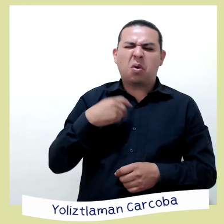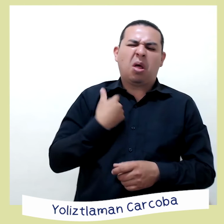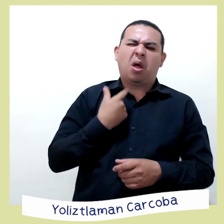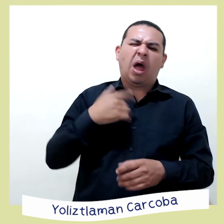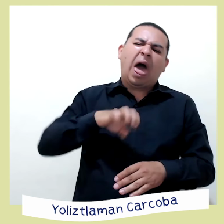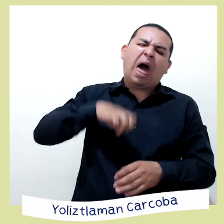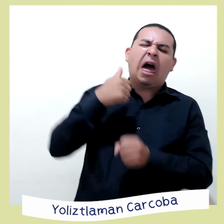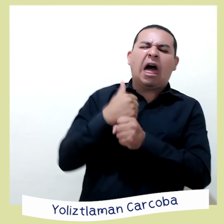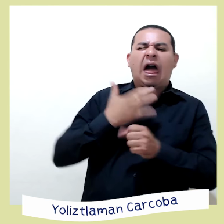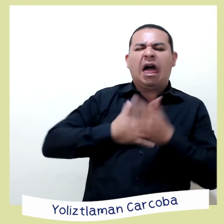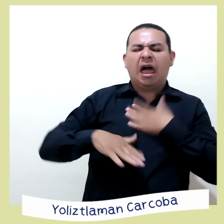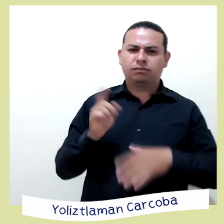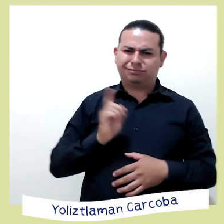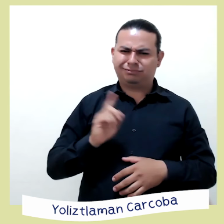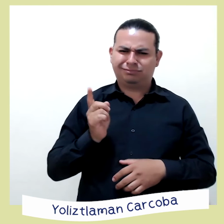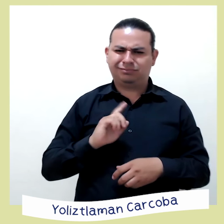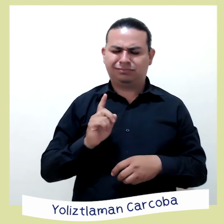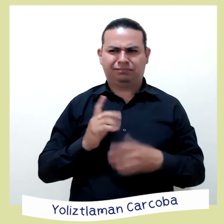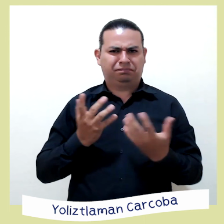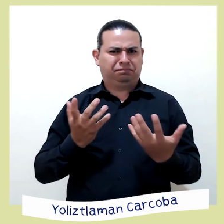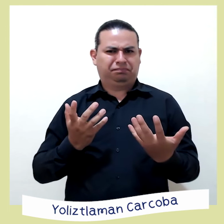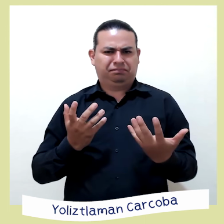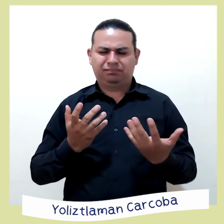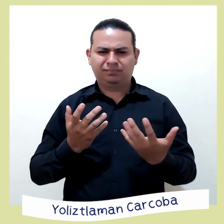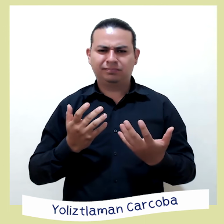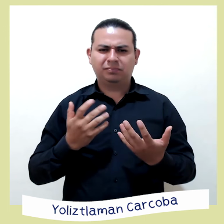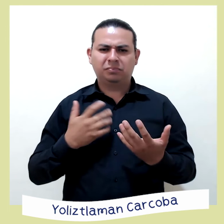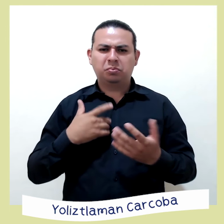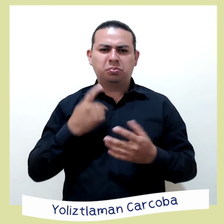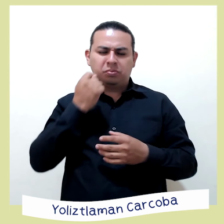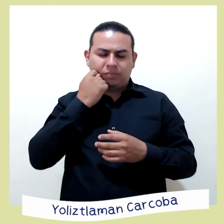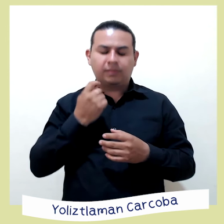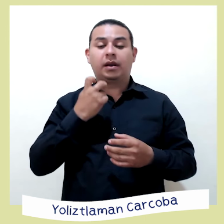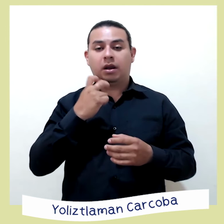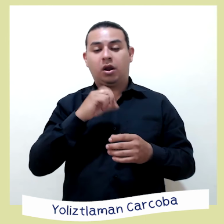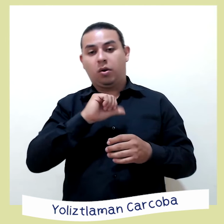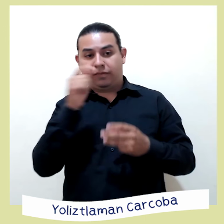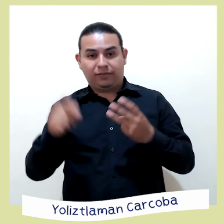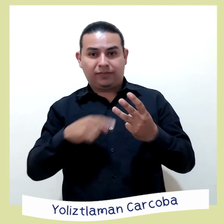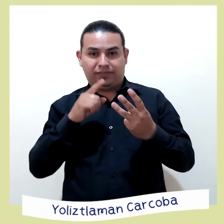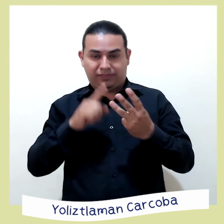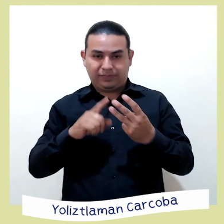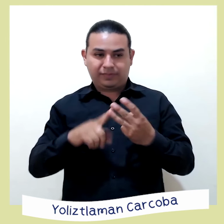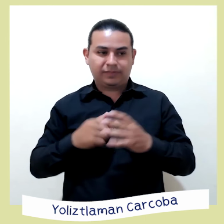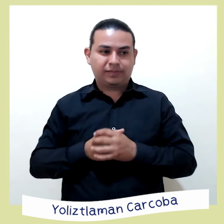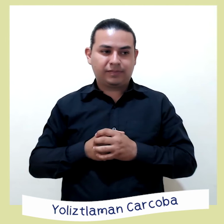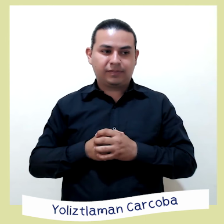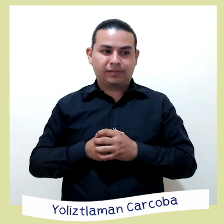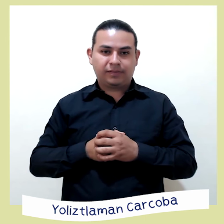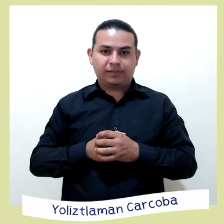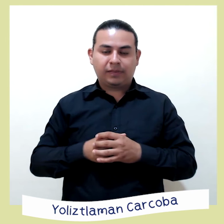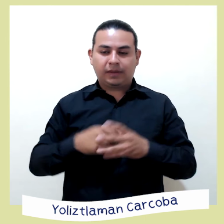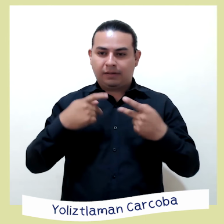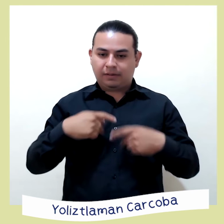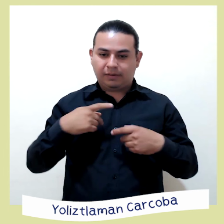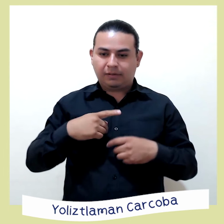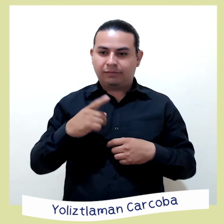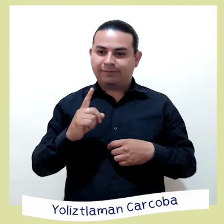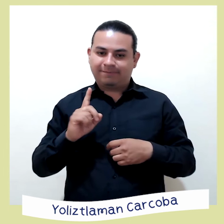aprender está también como un estigma. El siguiente sería el que son solas, bueno, en la condición